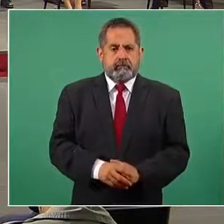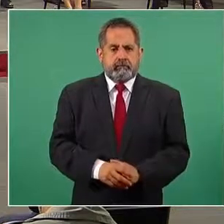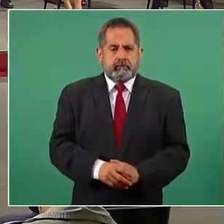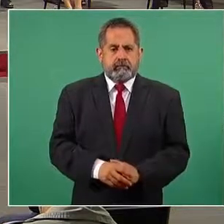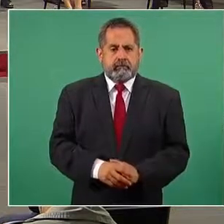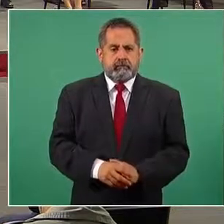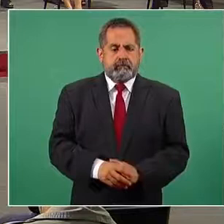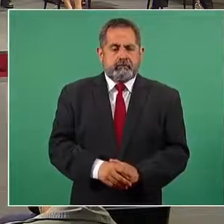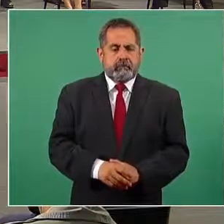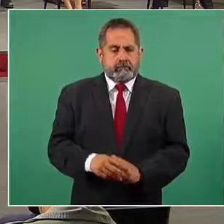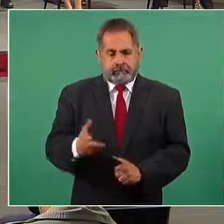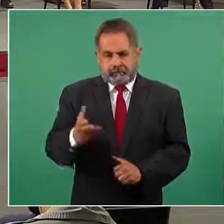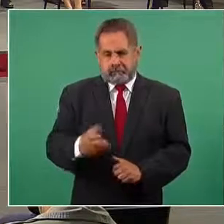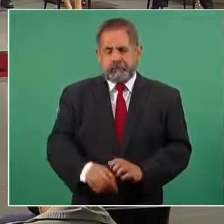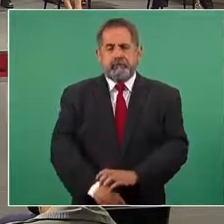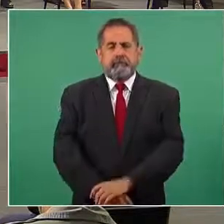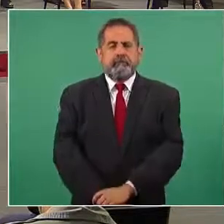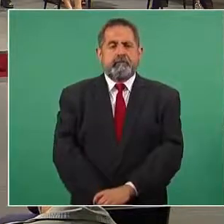Adelante.